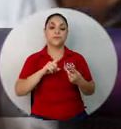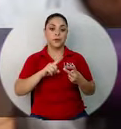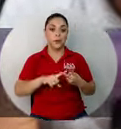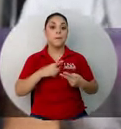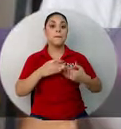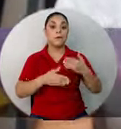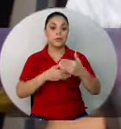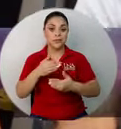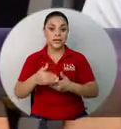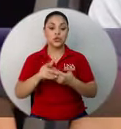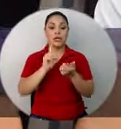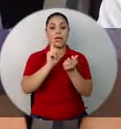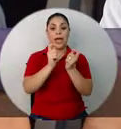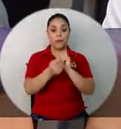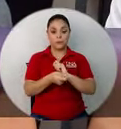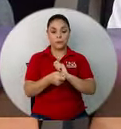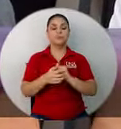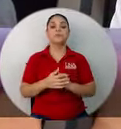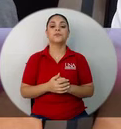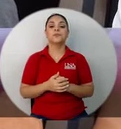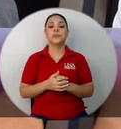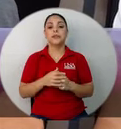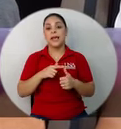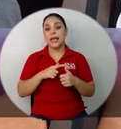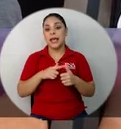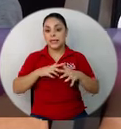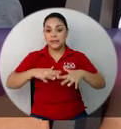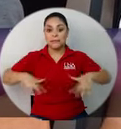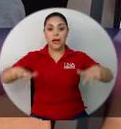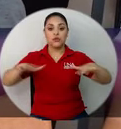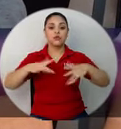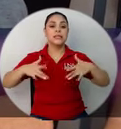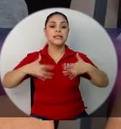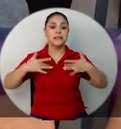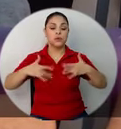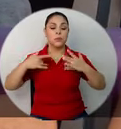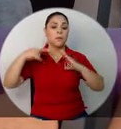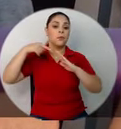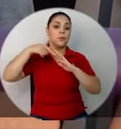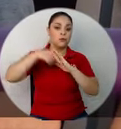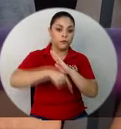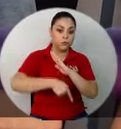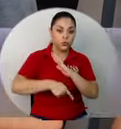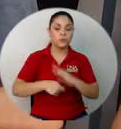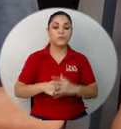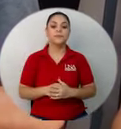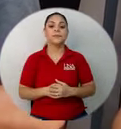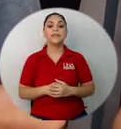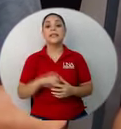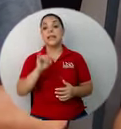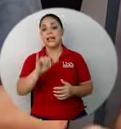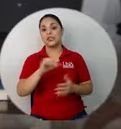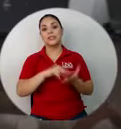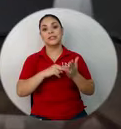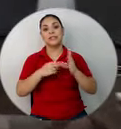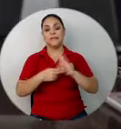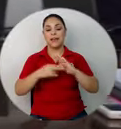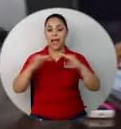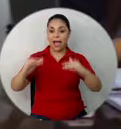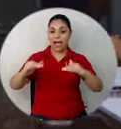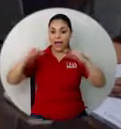proceso de gestión de cambio, por un espacio de sensibilización profundo, y esa sensibilización parte de la